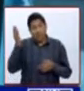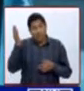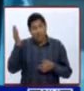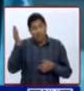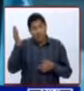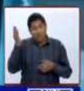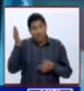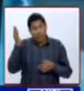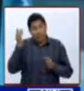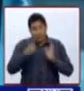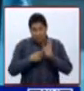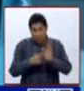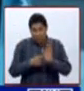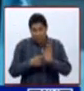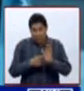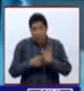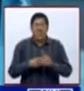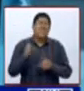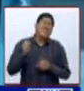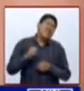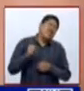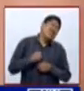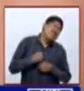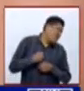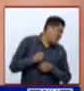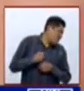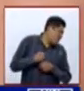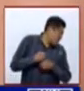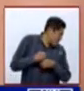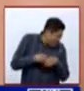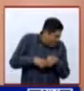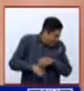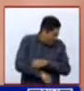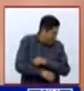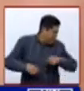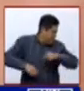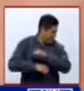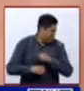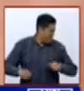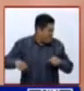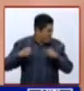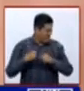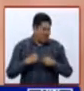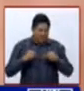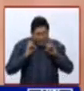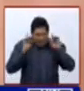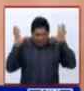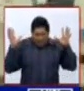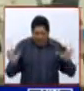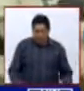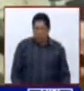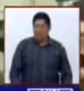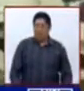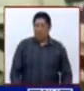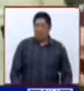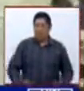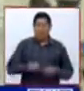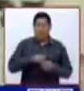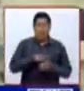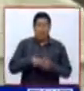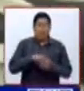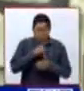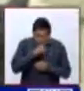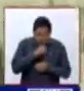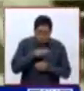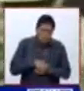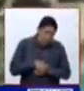¿Es por las imágenes que vio acerca de...? Sí, en realidad sí, creo que es más como más trágico. El COVID ya nos ha